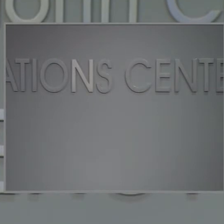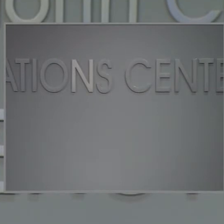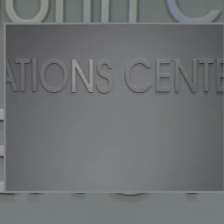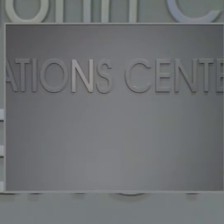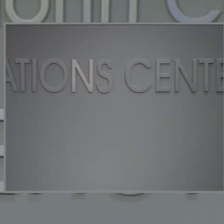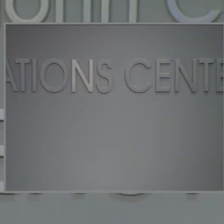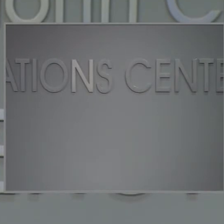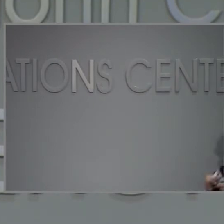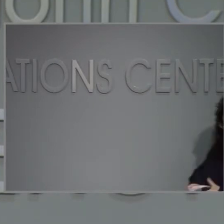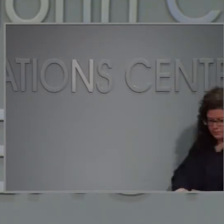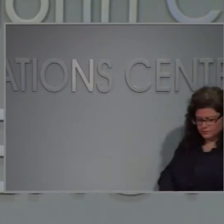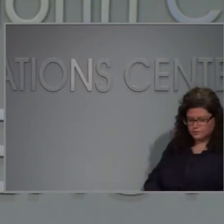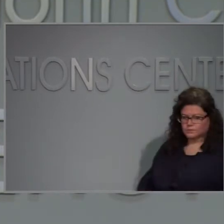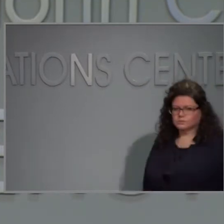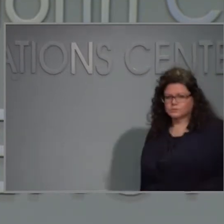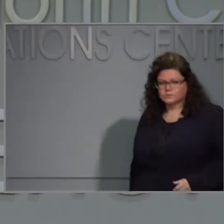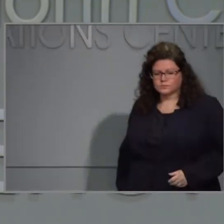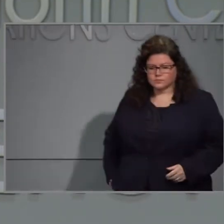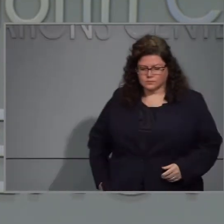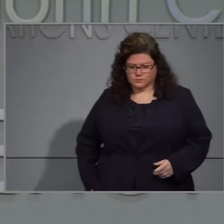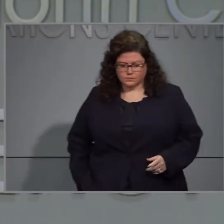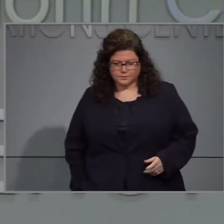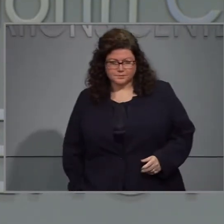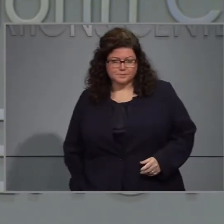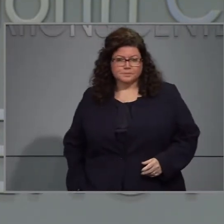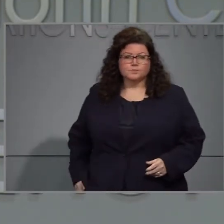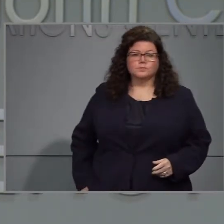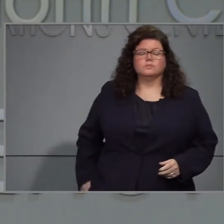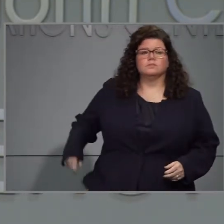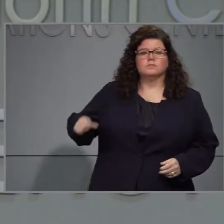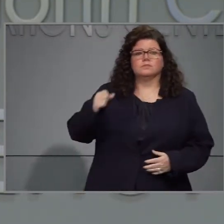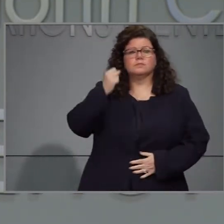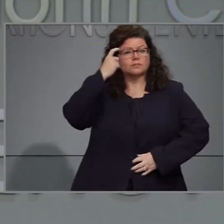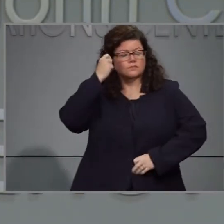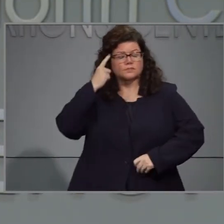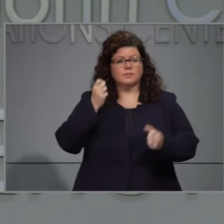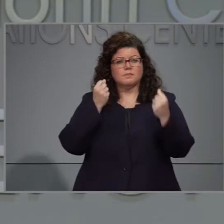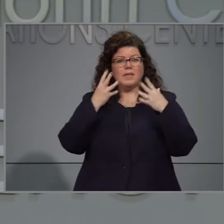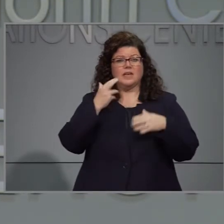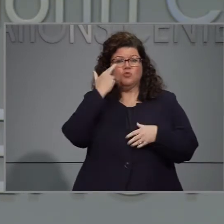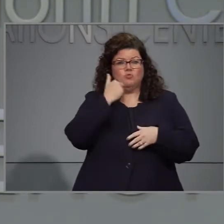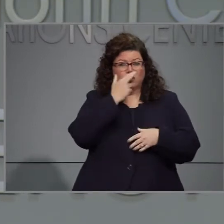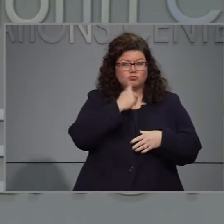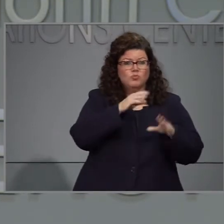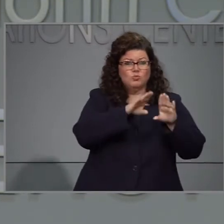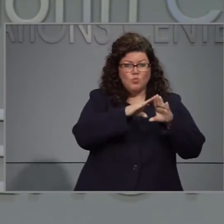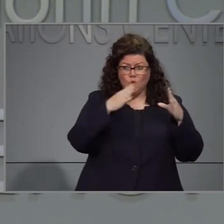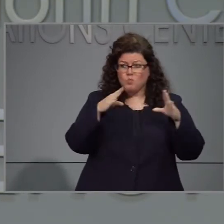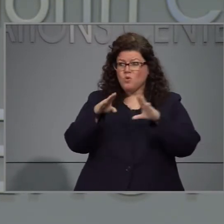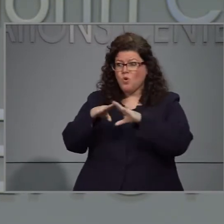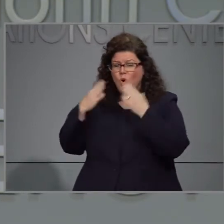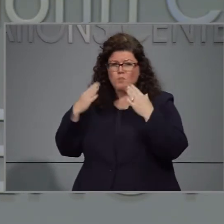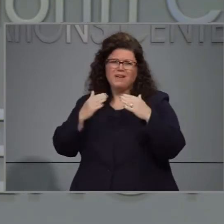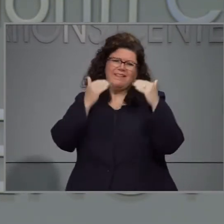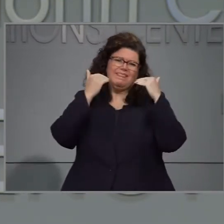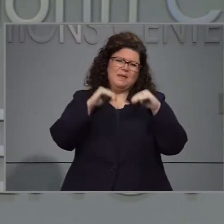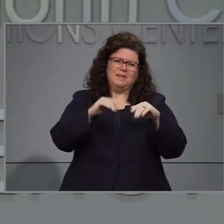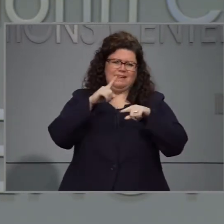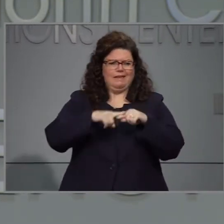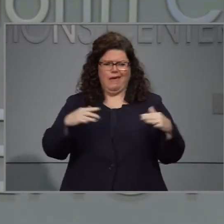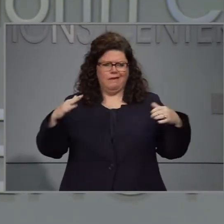los restaurantes a capacidad reducida, y muchas tiendas comerciales están abiertas, y yo creo